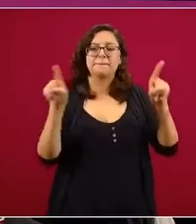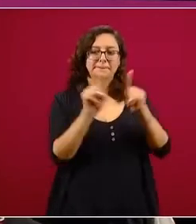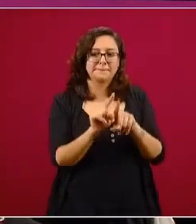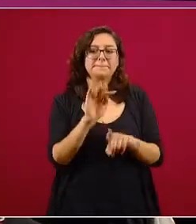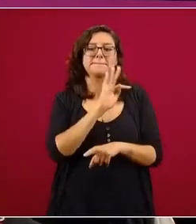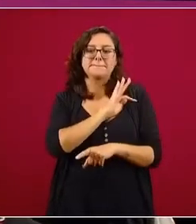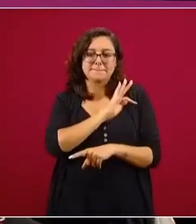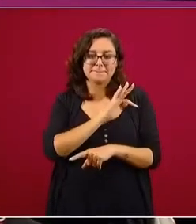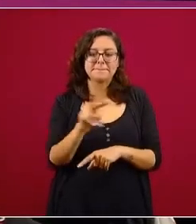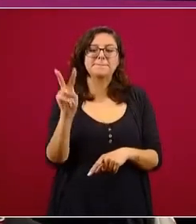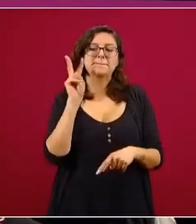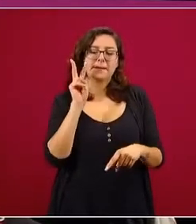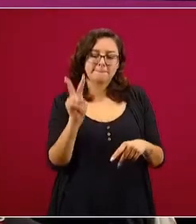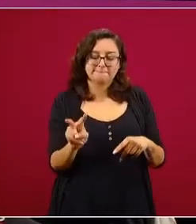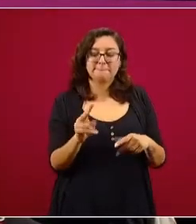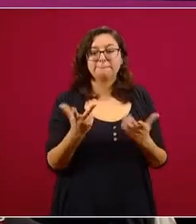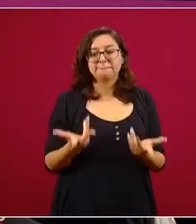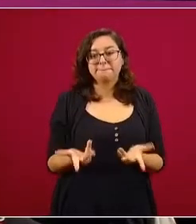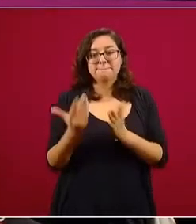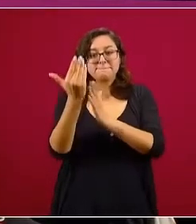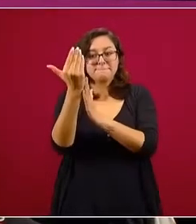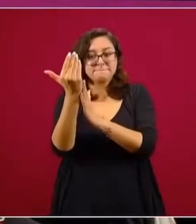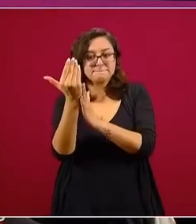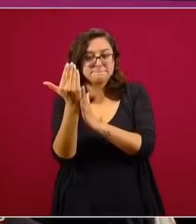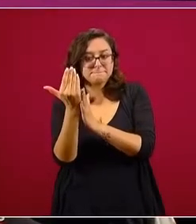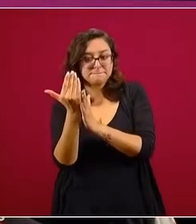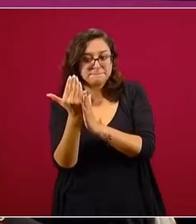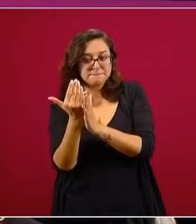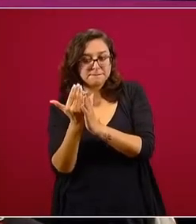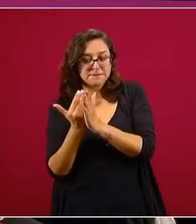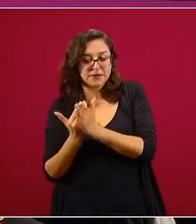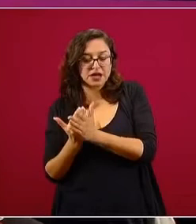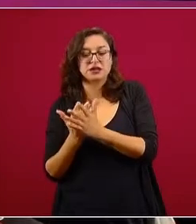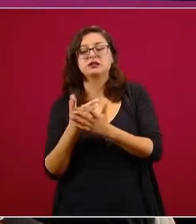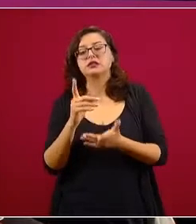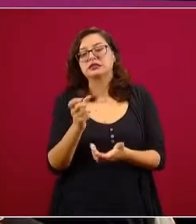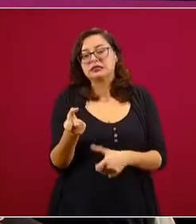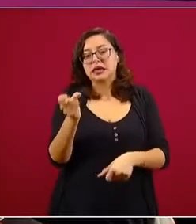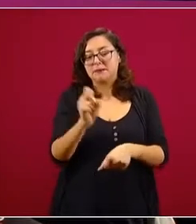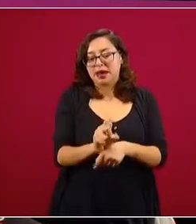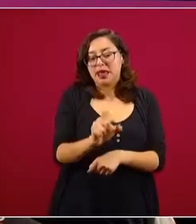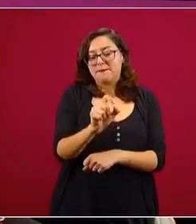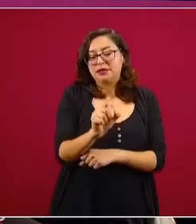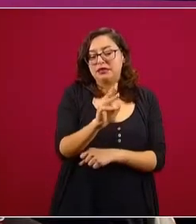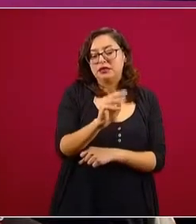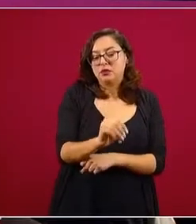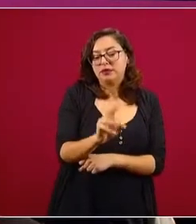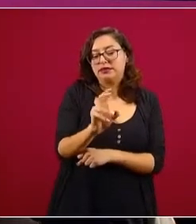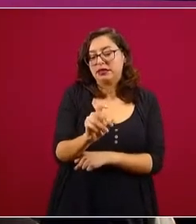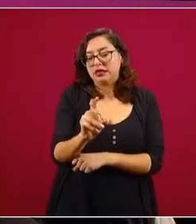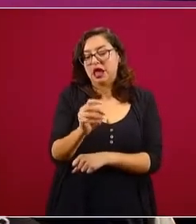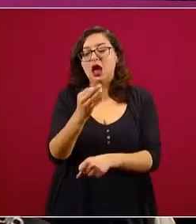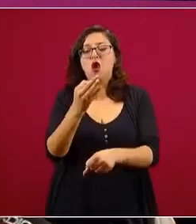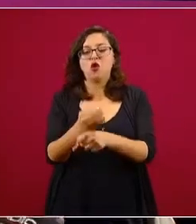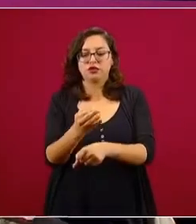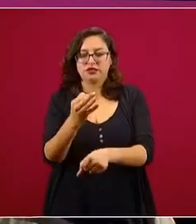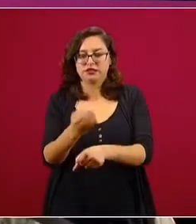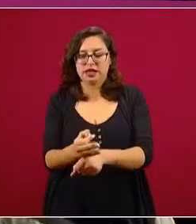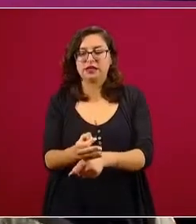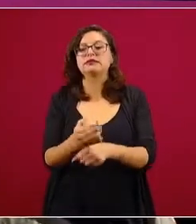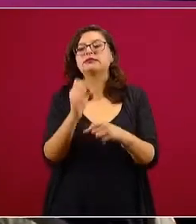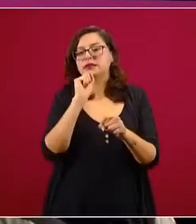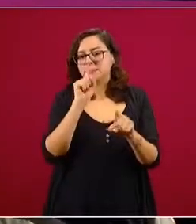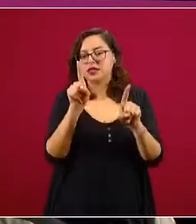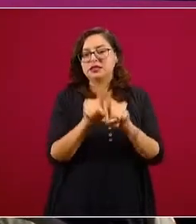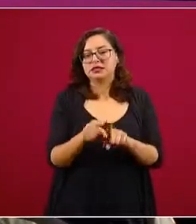esa disminución que empezábamos a ver en las semanas 29, 30, 31, se está evidenciando también en esta curva